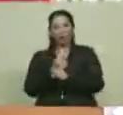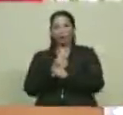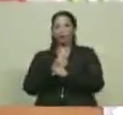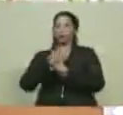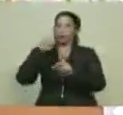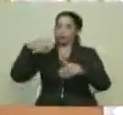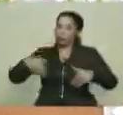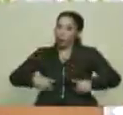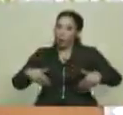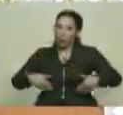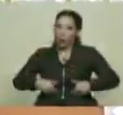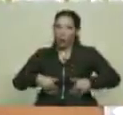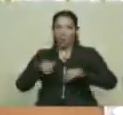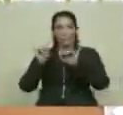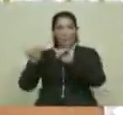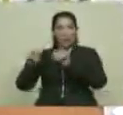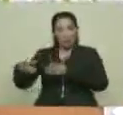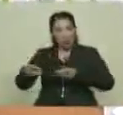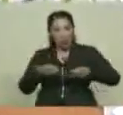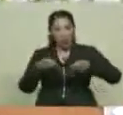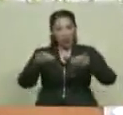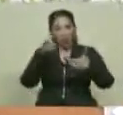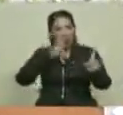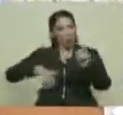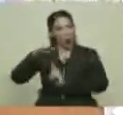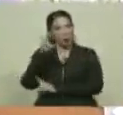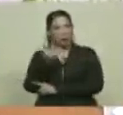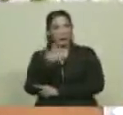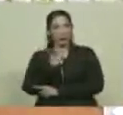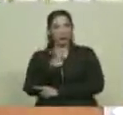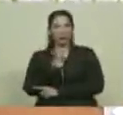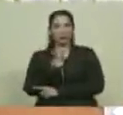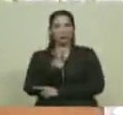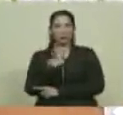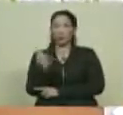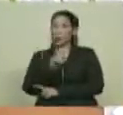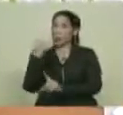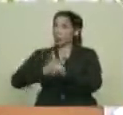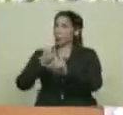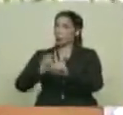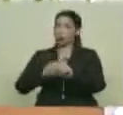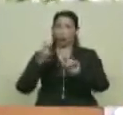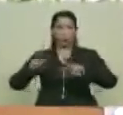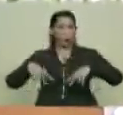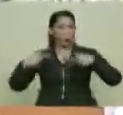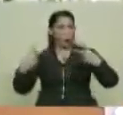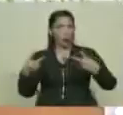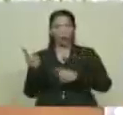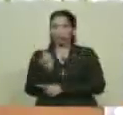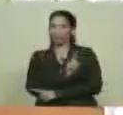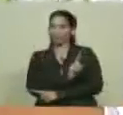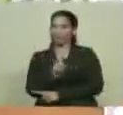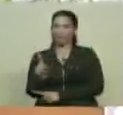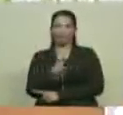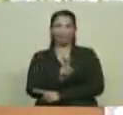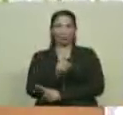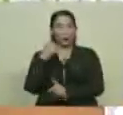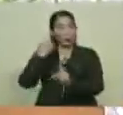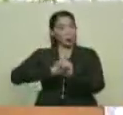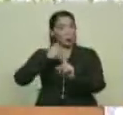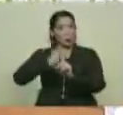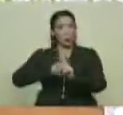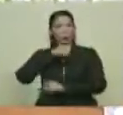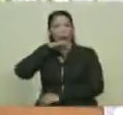su propio destino, el pueblo de Venezuela. Y no es una lucha nueva, es una lucha